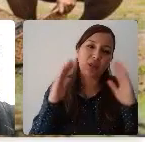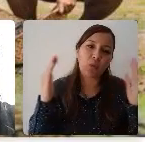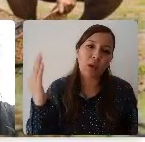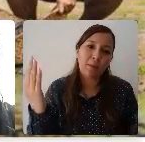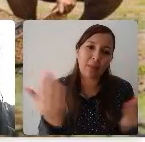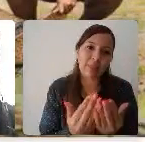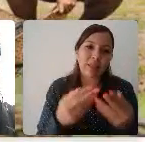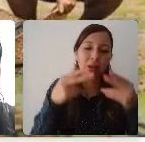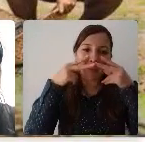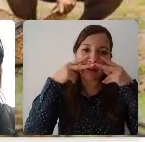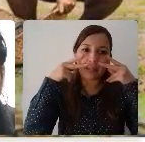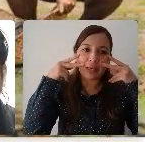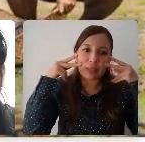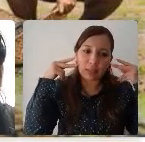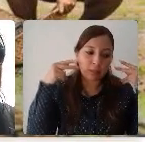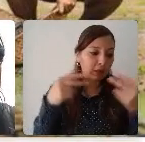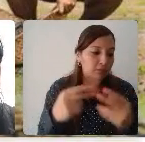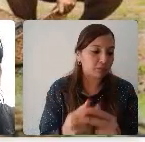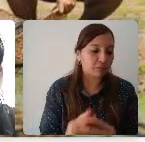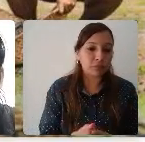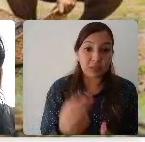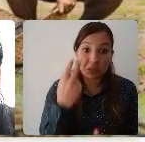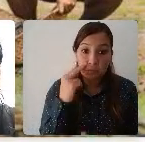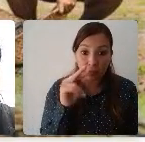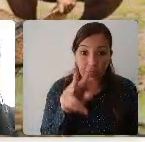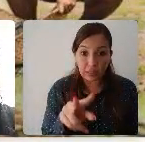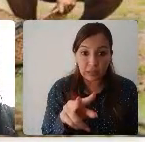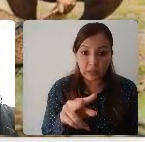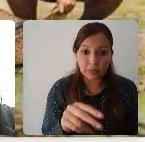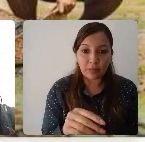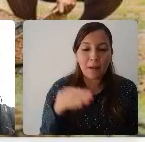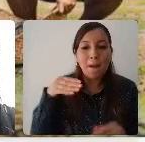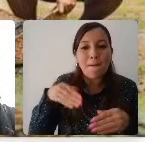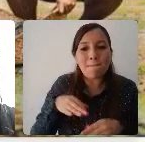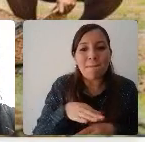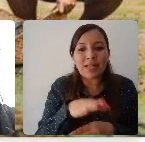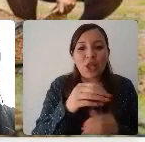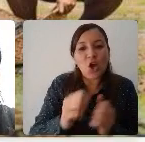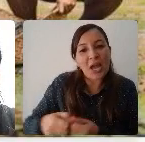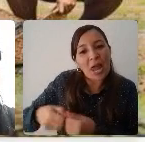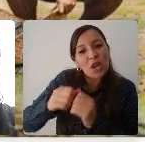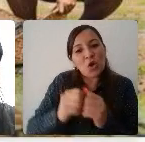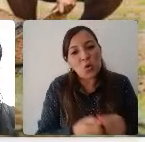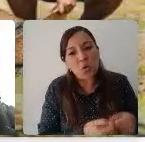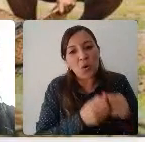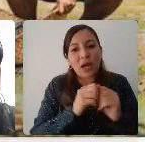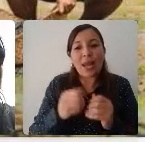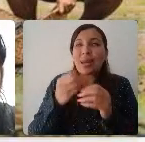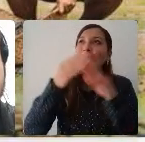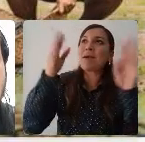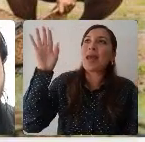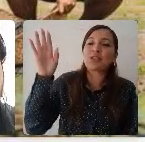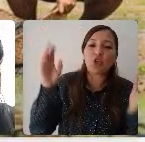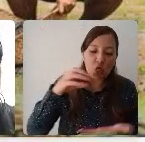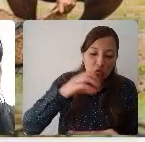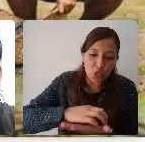nororiente, ¿no? Que es el Pacaya-Samiria. Y como ustedes pueden ver, ¿no? Desde paseos en canoa, desde la liberación de las